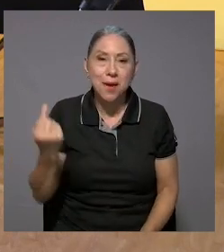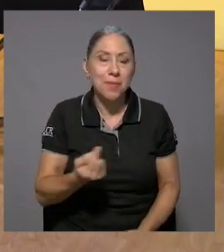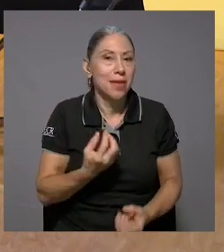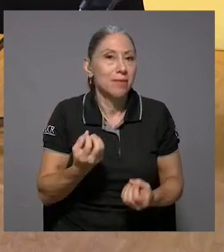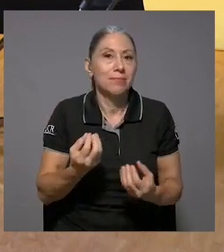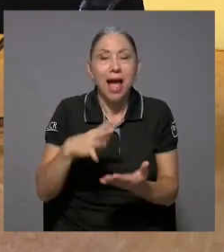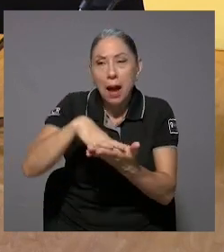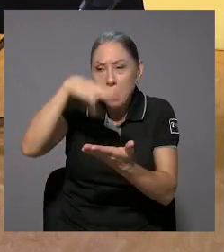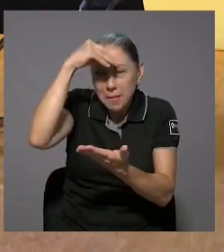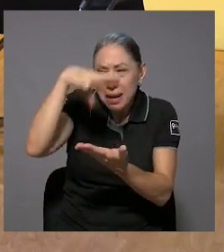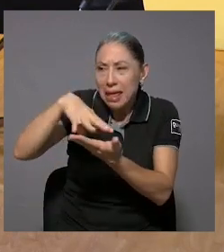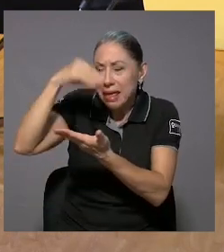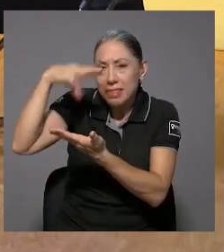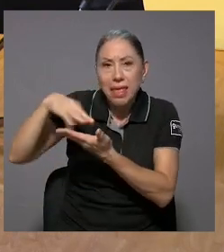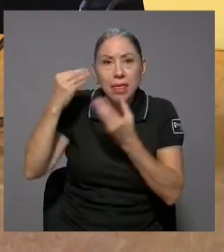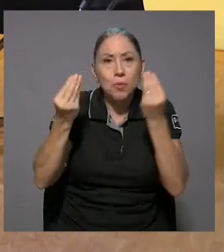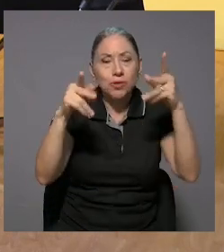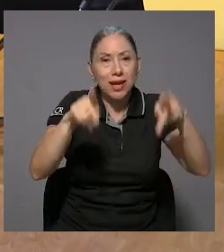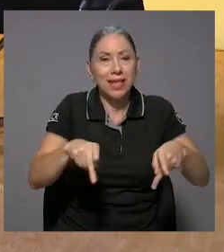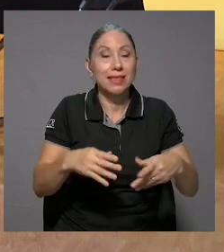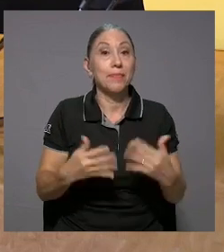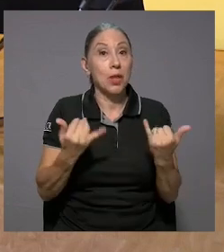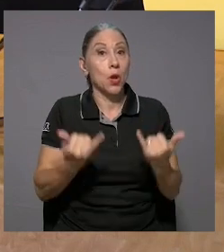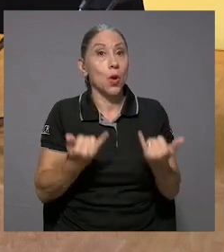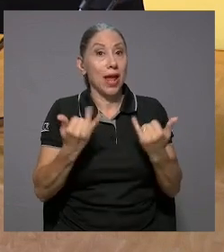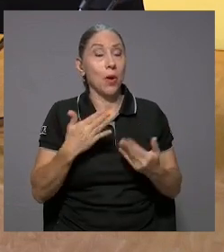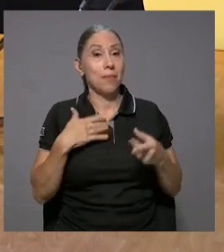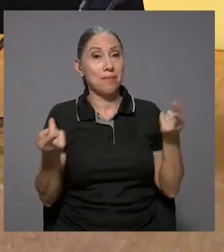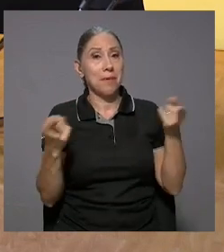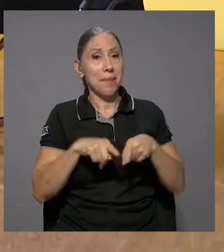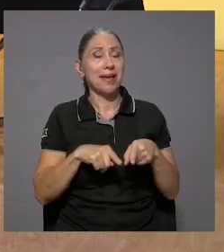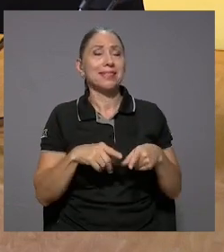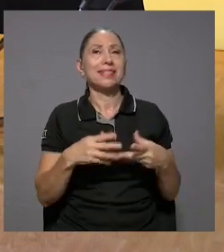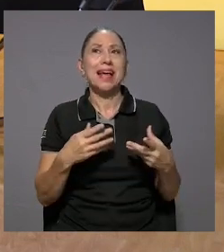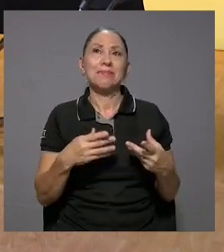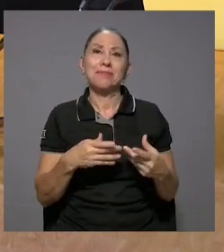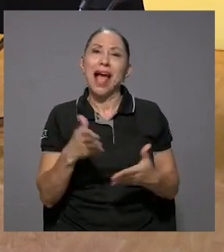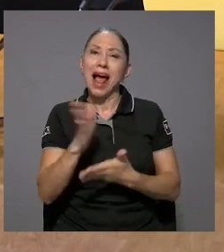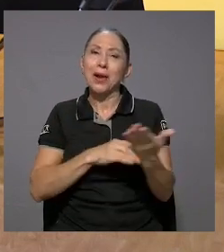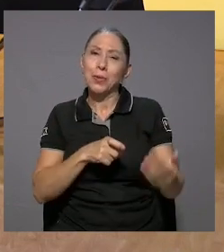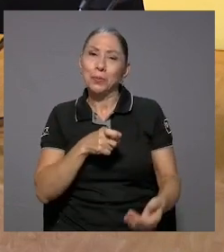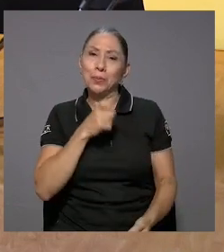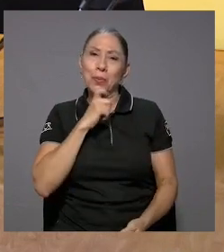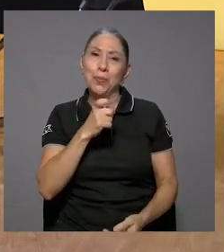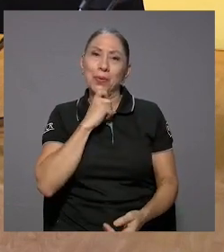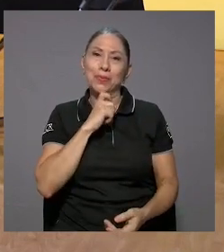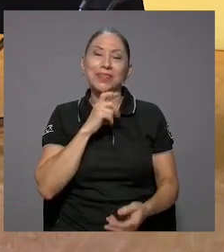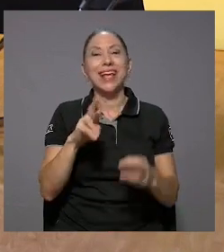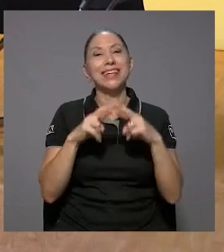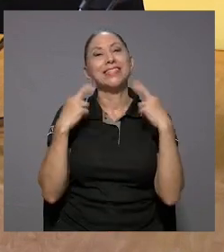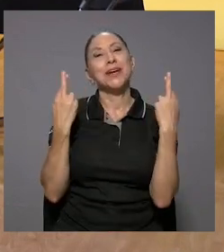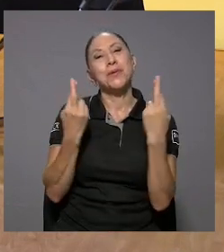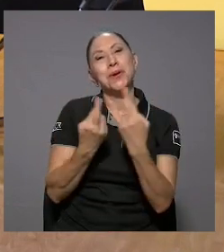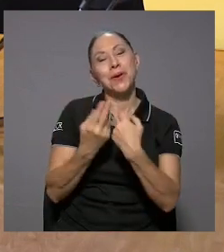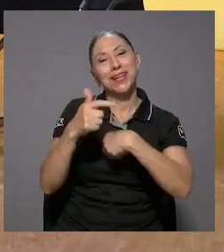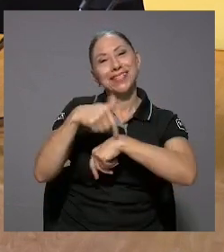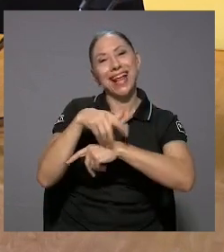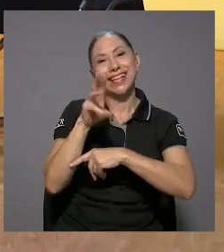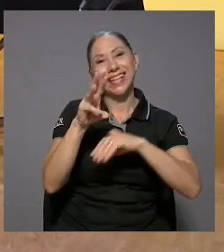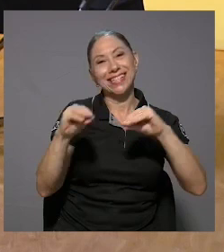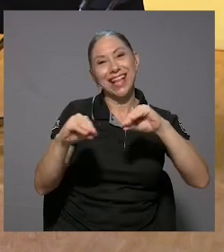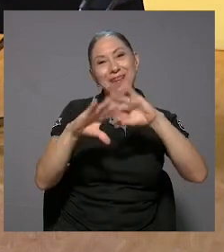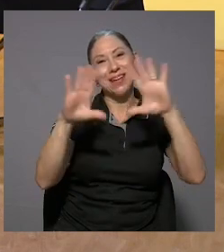aprende, o sea, uno aprende siempre de mucha gente. Lo que ahora me pasa, que es complicado, es